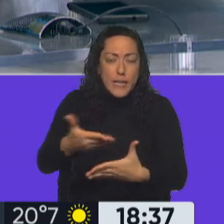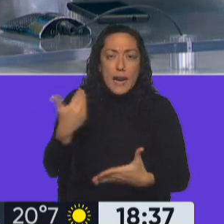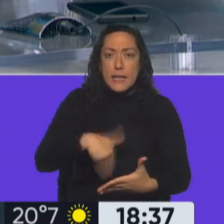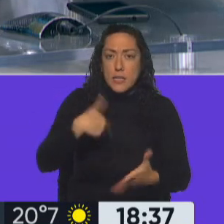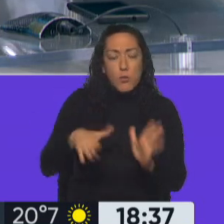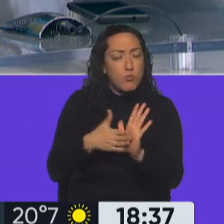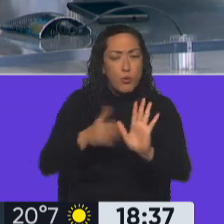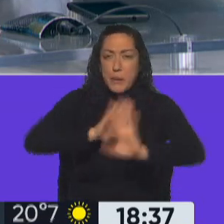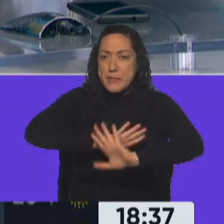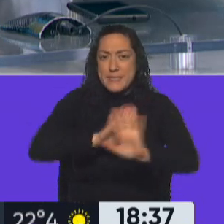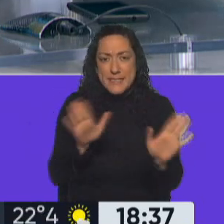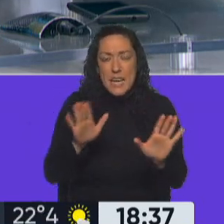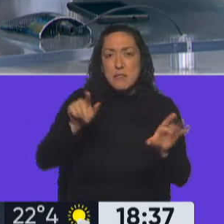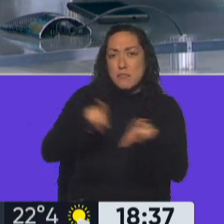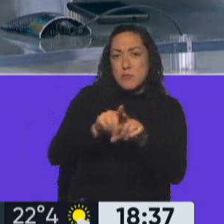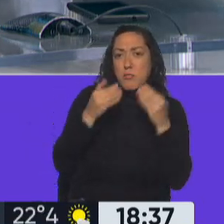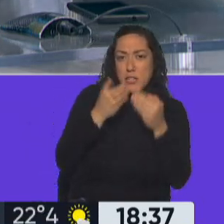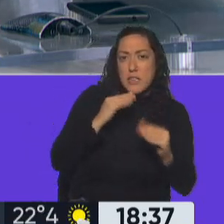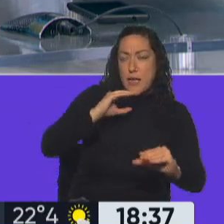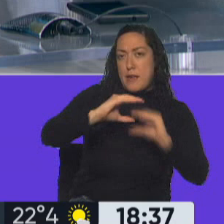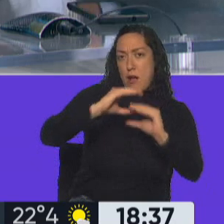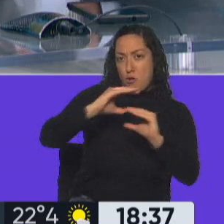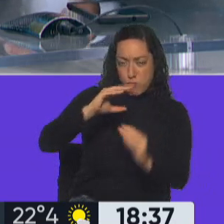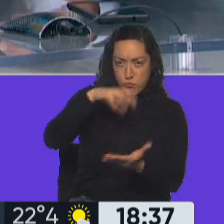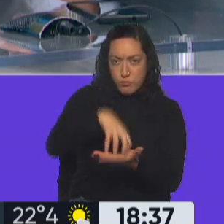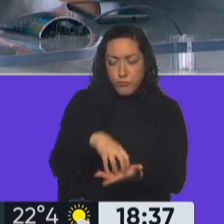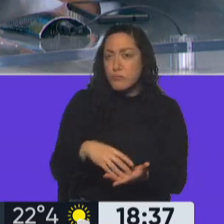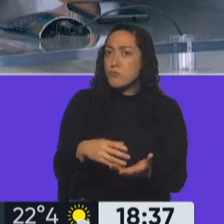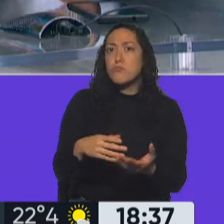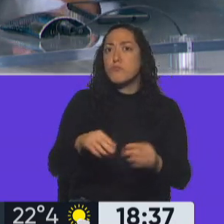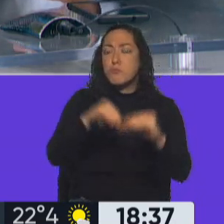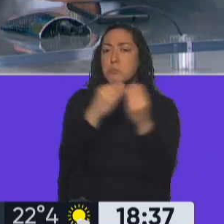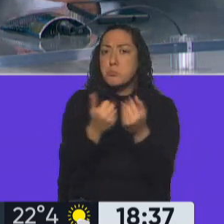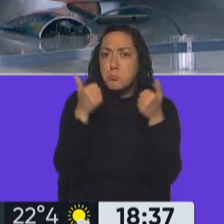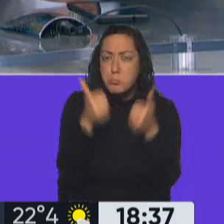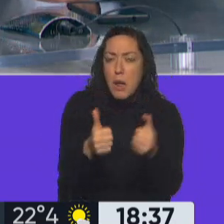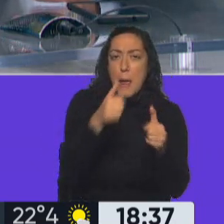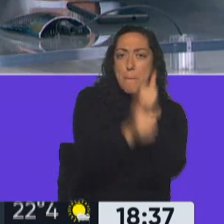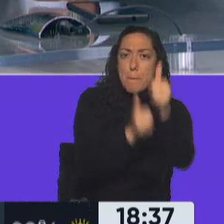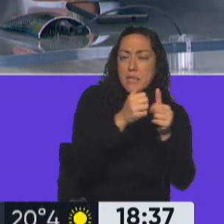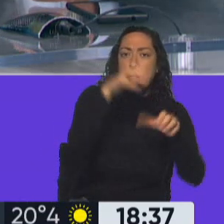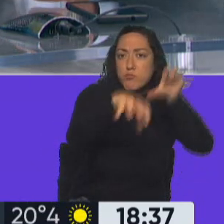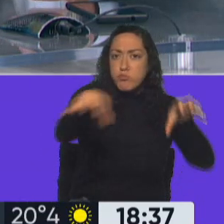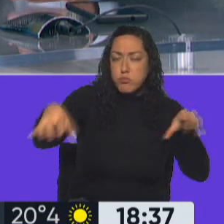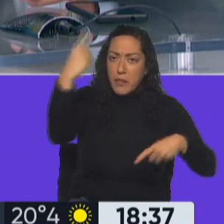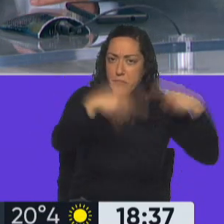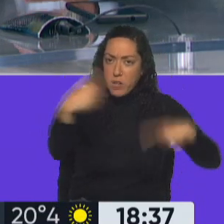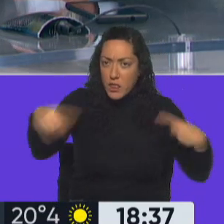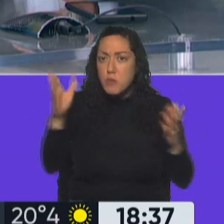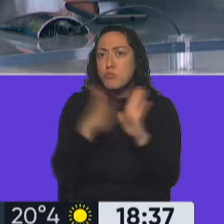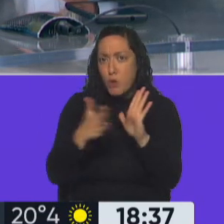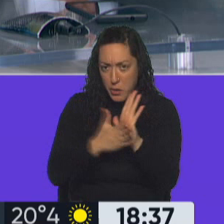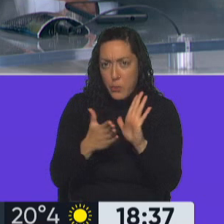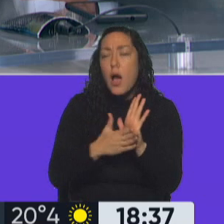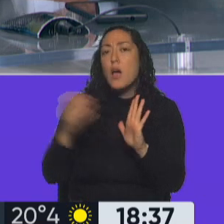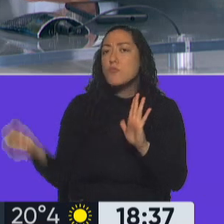Argentina a través de la ENACOM, que dieron resultados satisfactorios con distintas empresas. Y la idea, acá hay